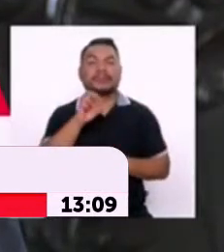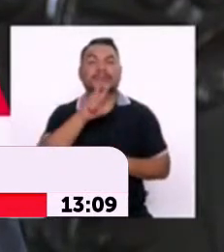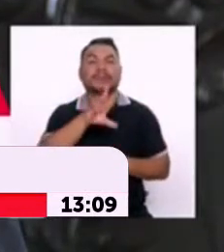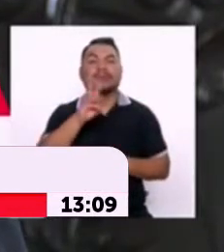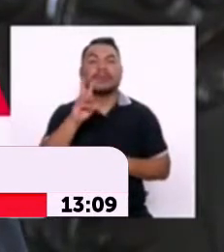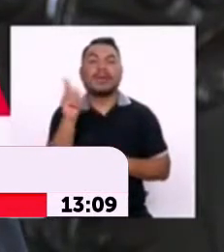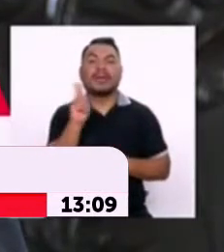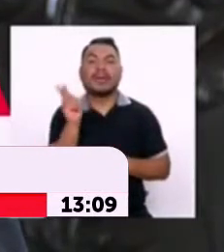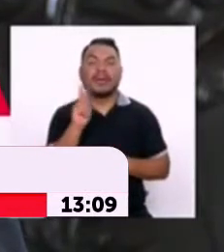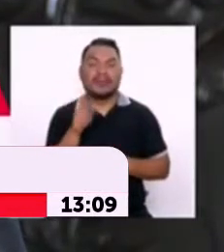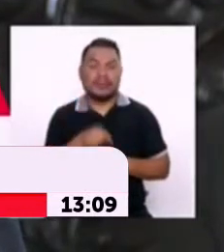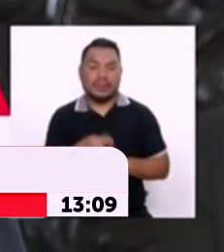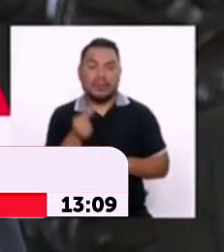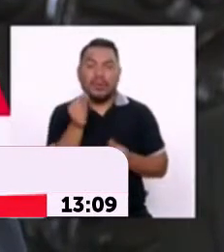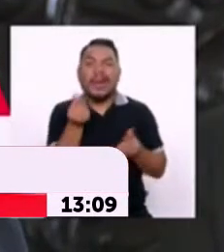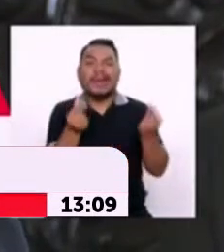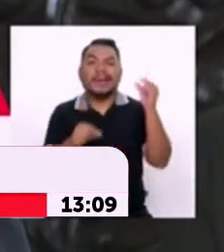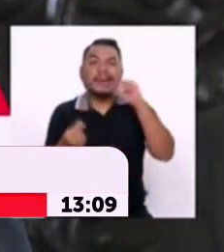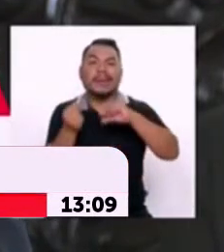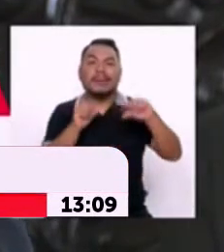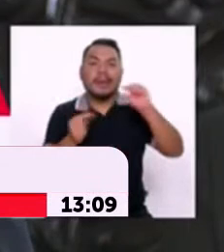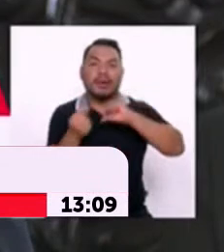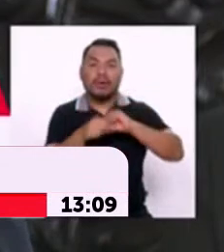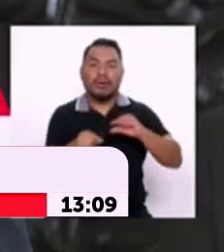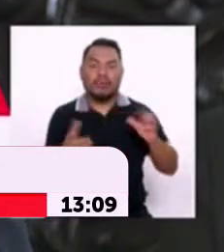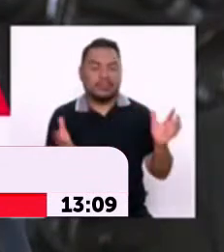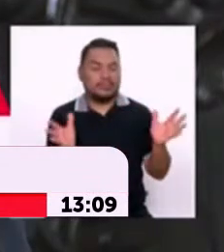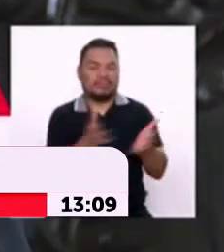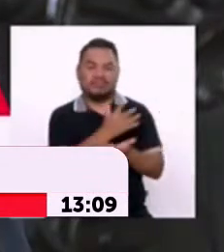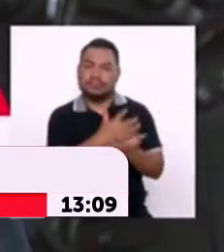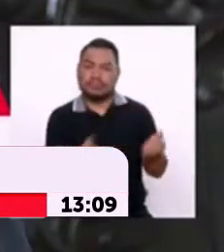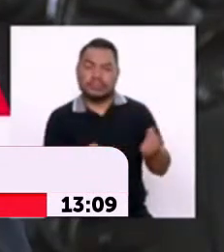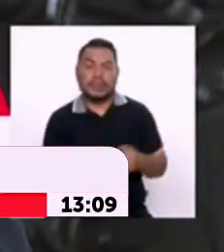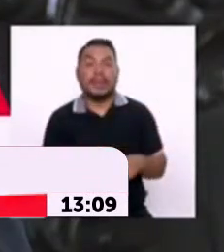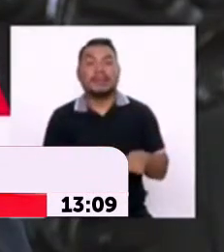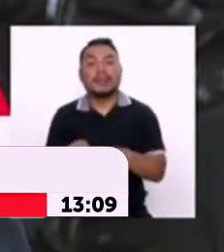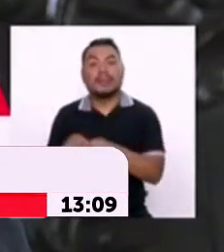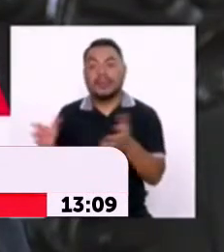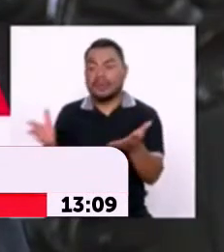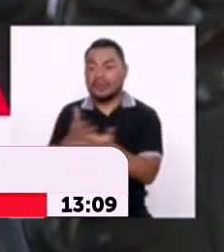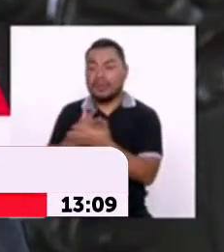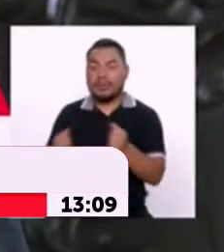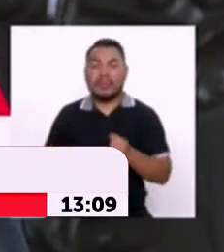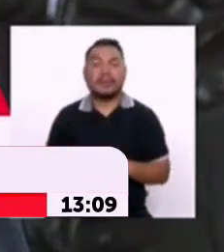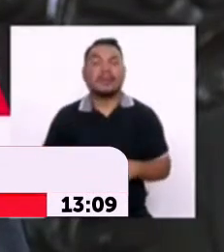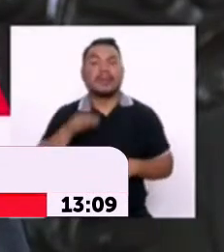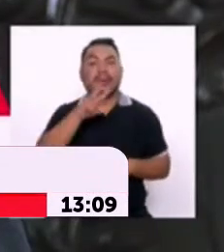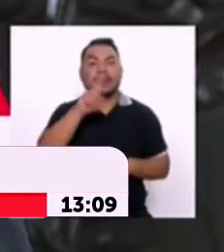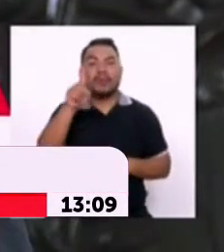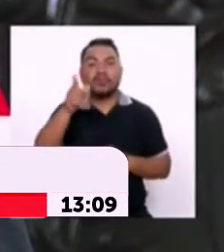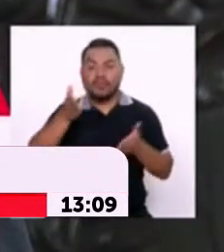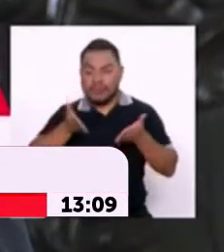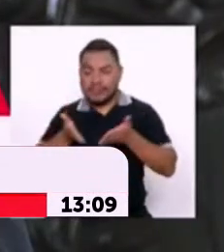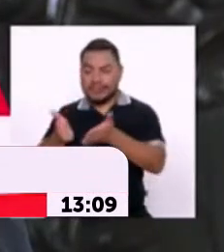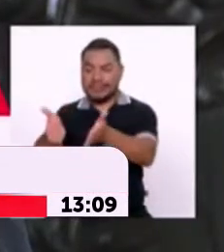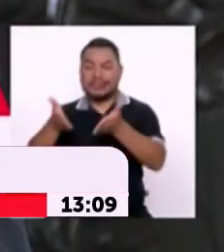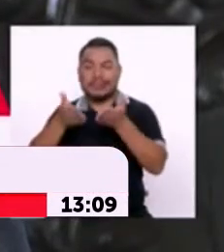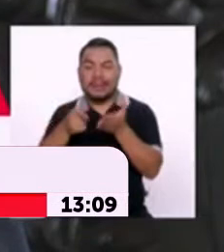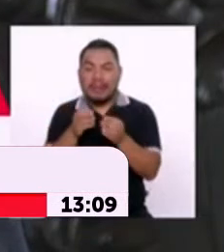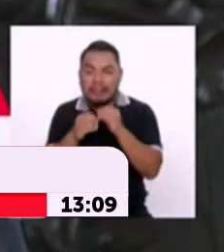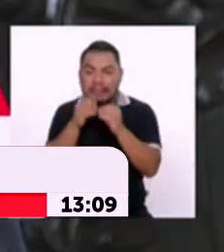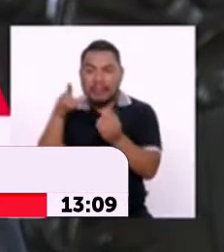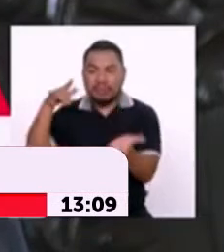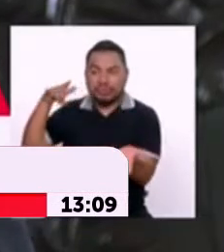8.536 kilogramos de insumos químicos y se ha destruido 31 pistas clandestinas